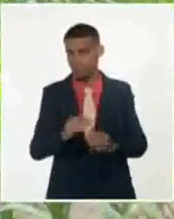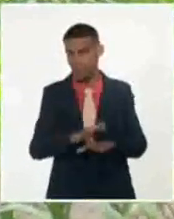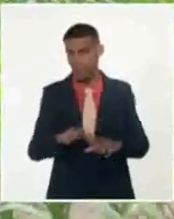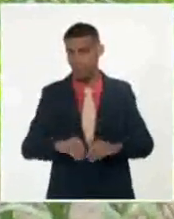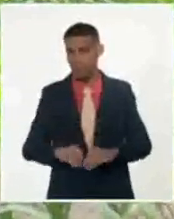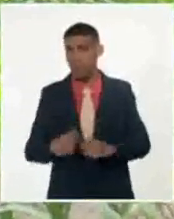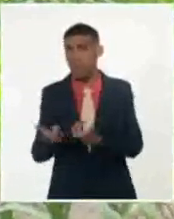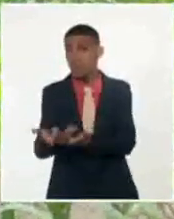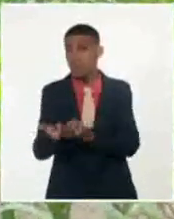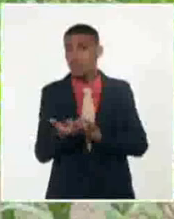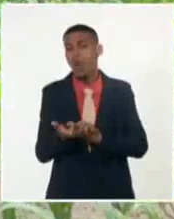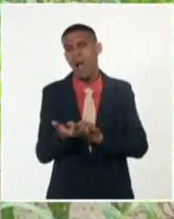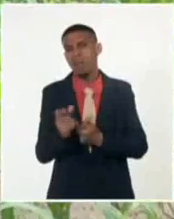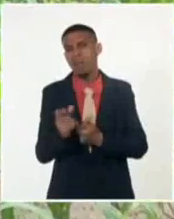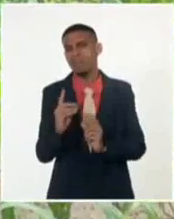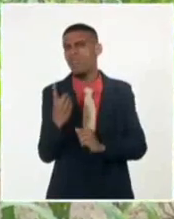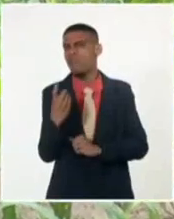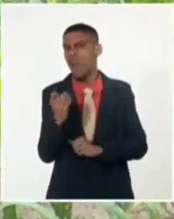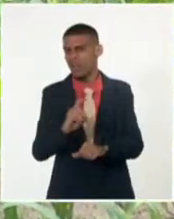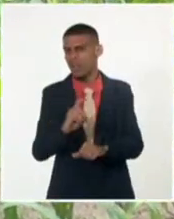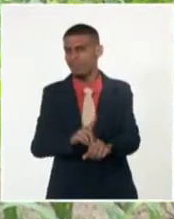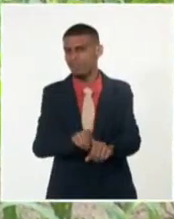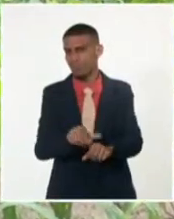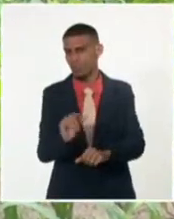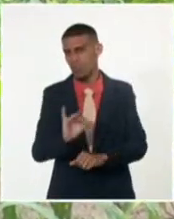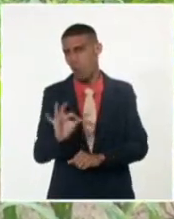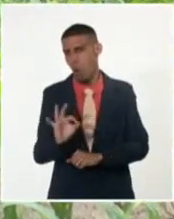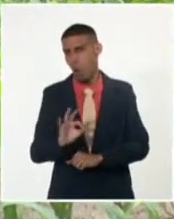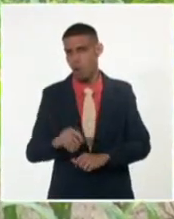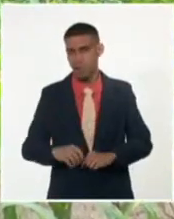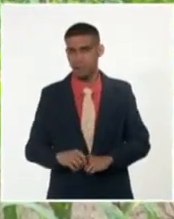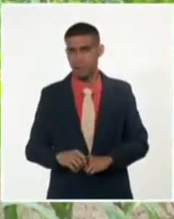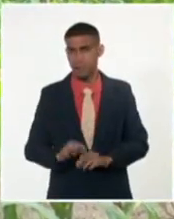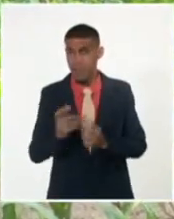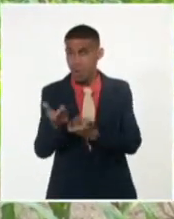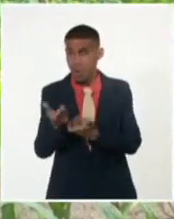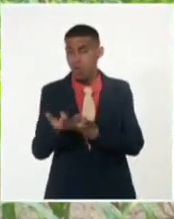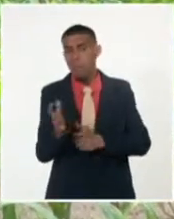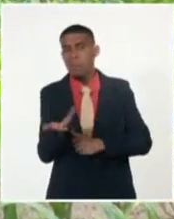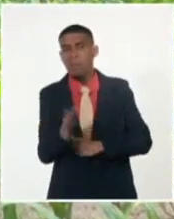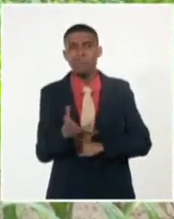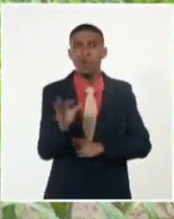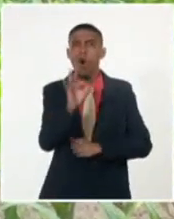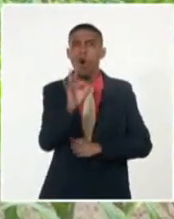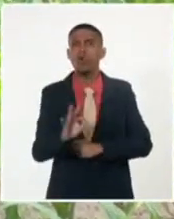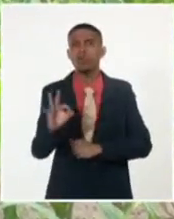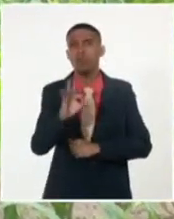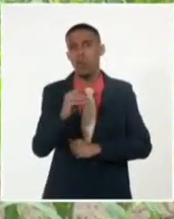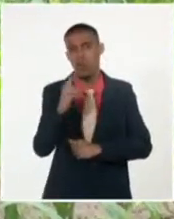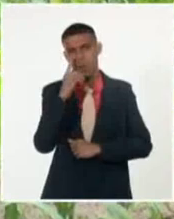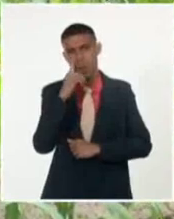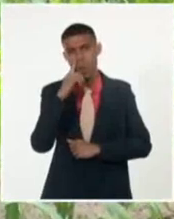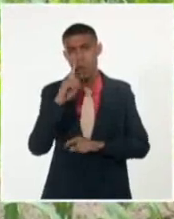yuca se nos debe demorar mucho porque la yuca debe salir para octubre, noviembre, porque por la siembra